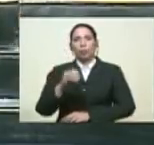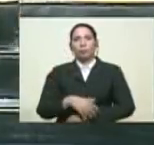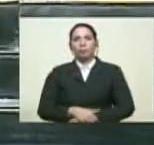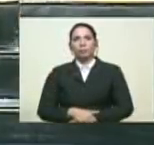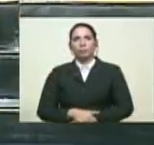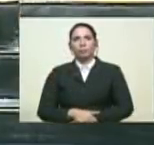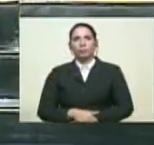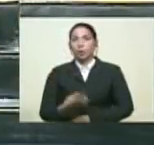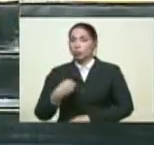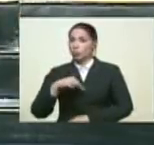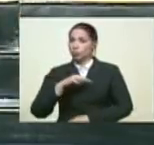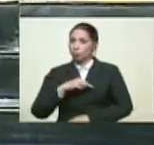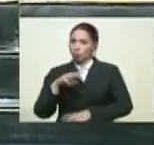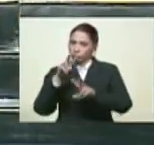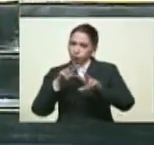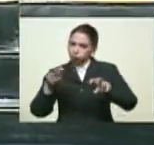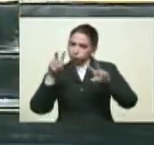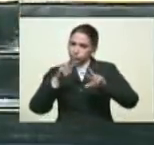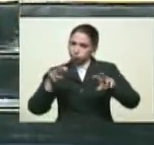nos podemos a revisar